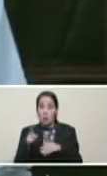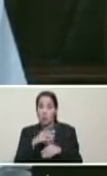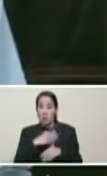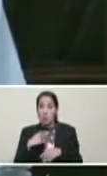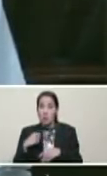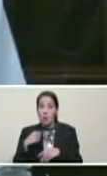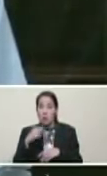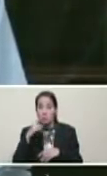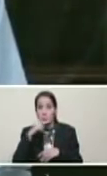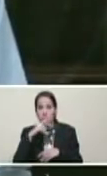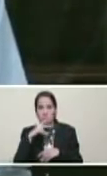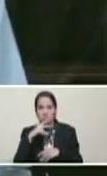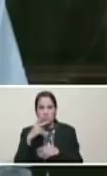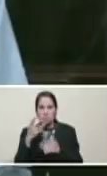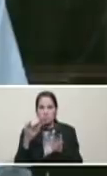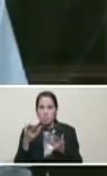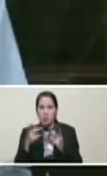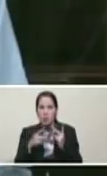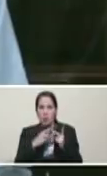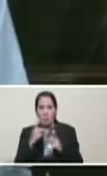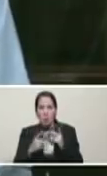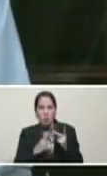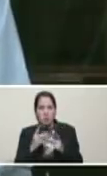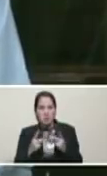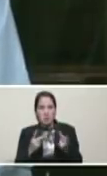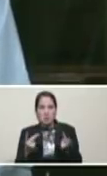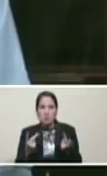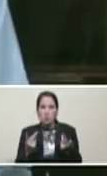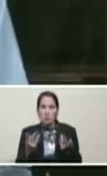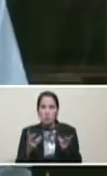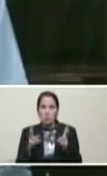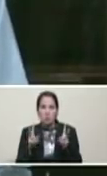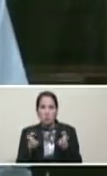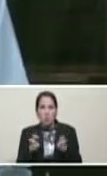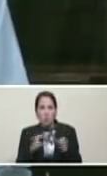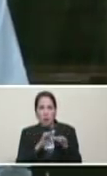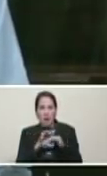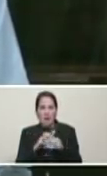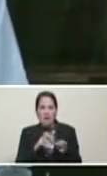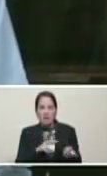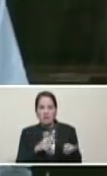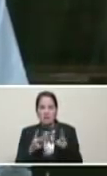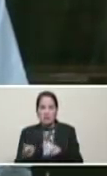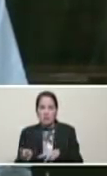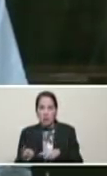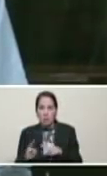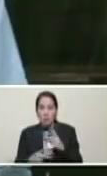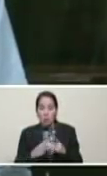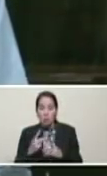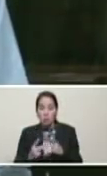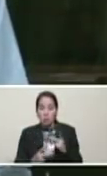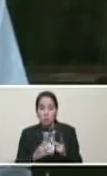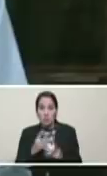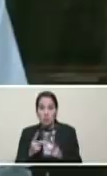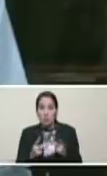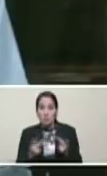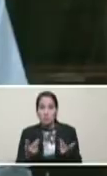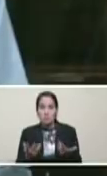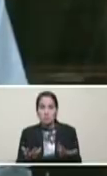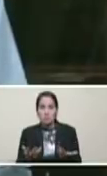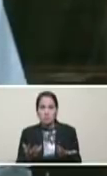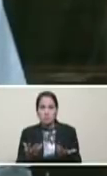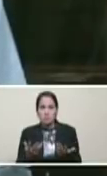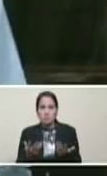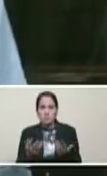inversión necesaria de las nuevas alianzas productivas del nuevo comienzo económico en medio